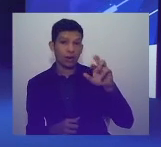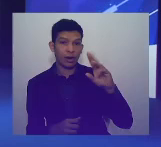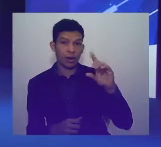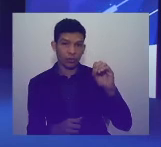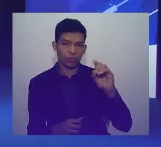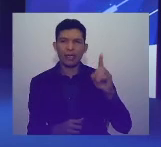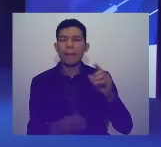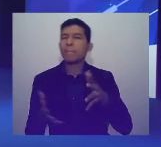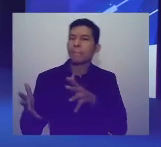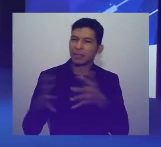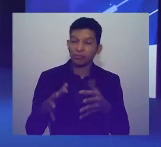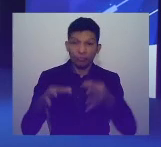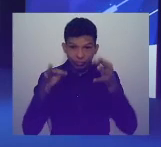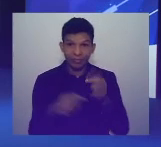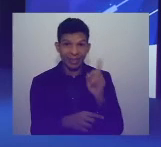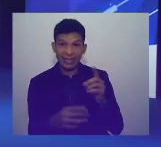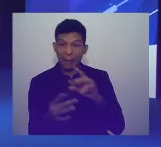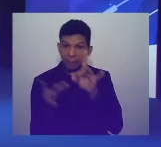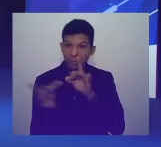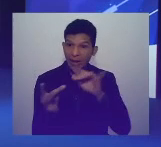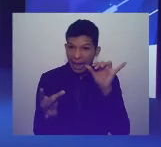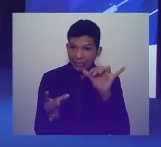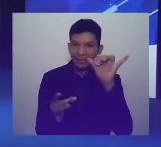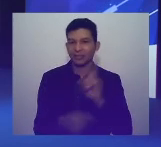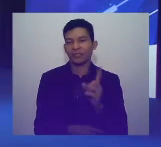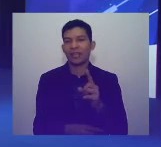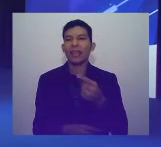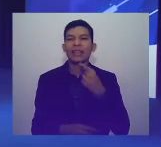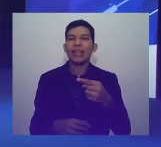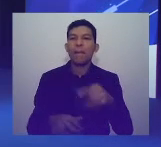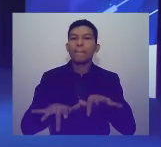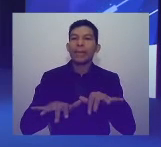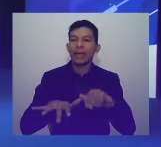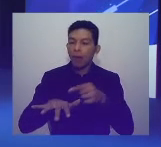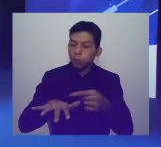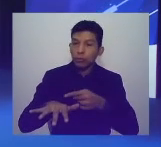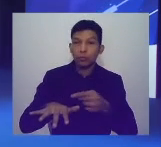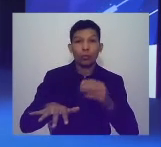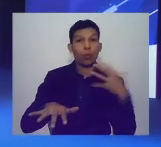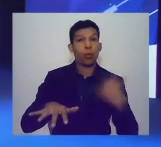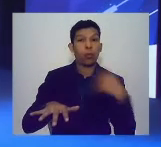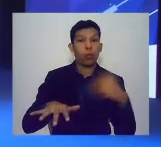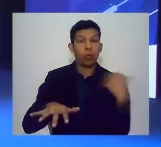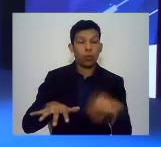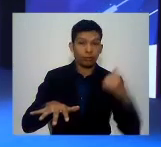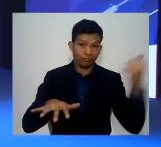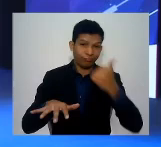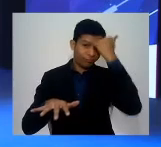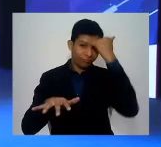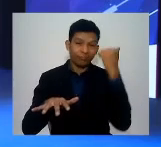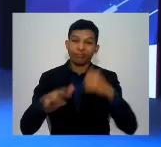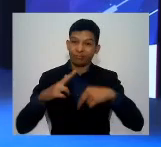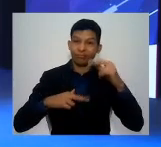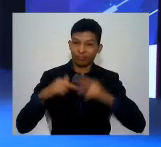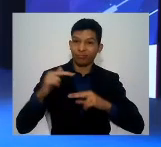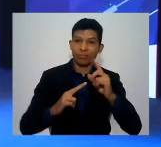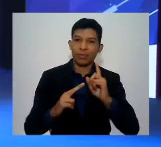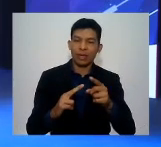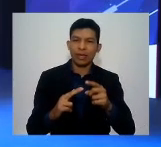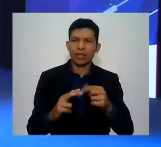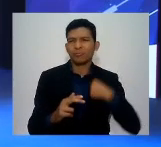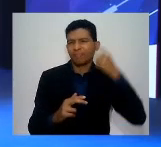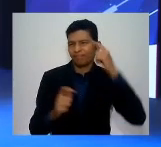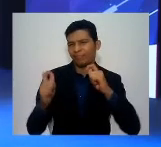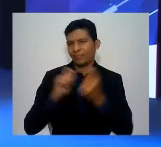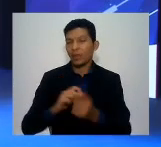frasecita motivacional. ¿Listo? Es una frase de Leonardo da Vinci que ahí dice más o menos Leonardo da Vinci porque realmente él no la dijo exactamente así.